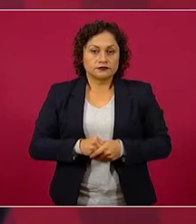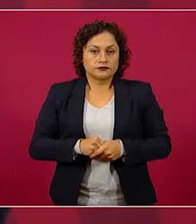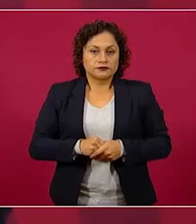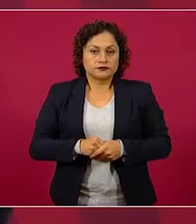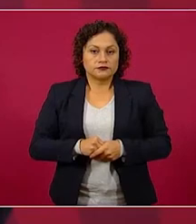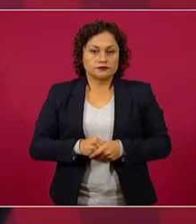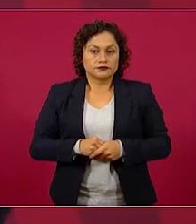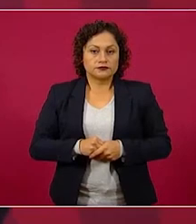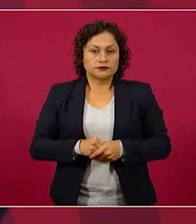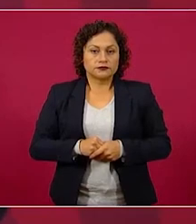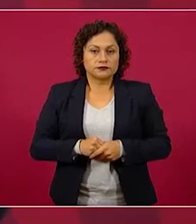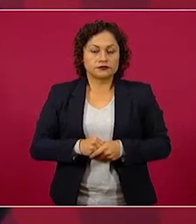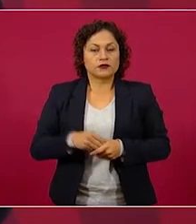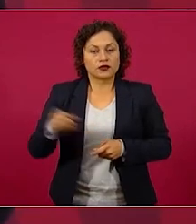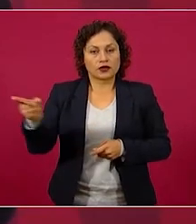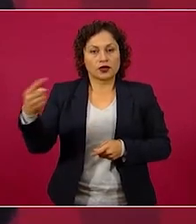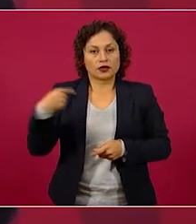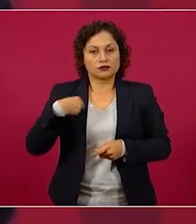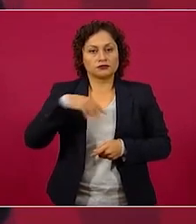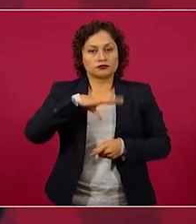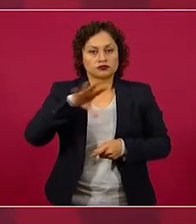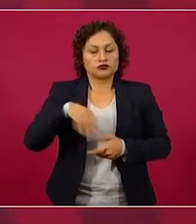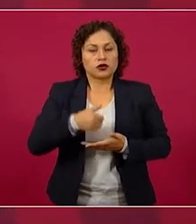A mis hijos, ¿no?